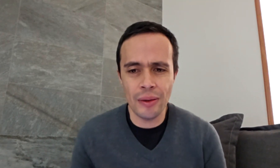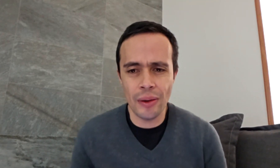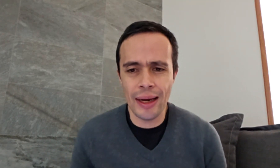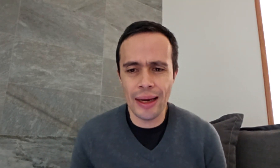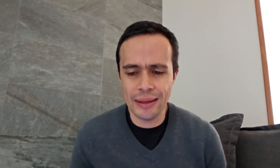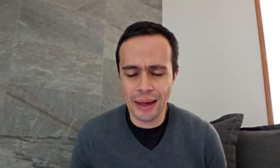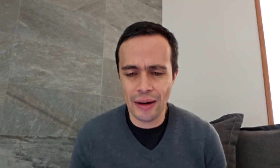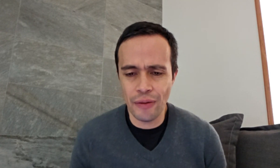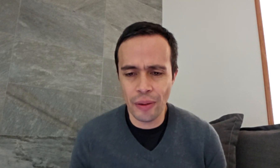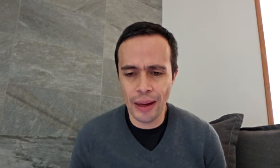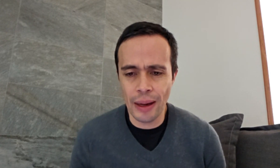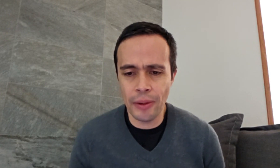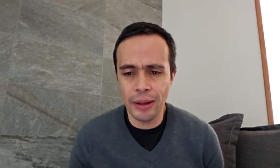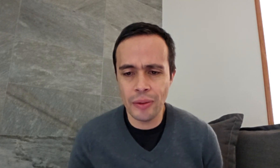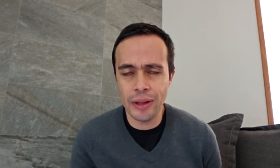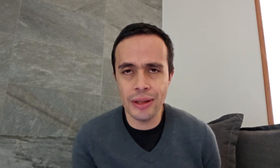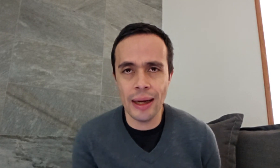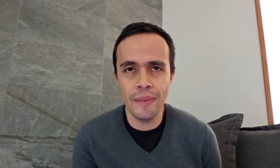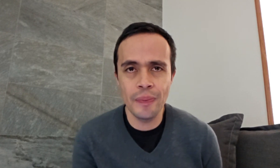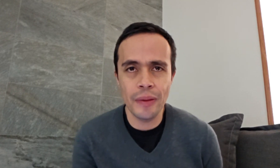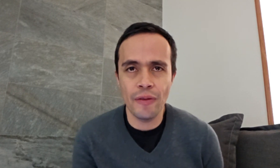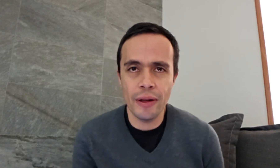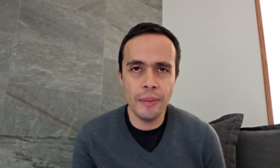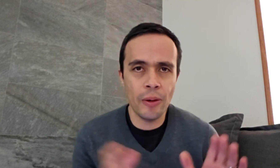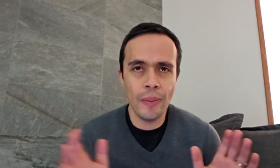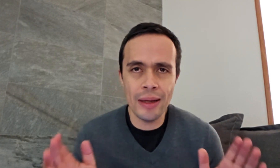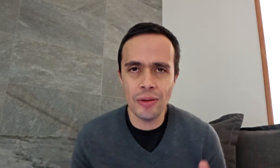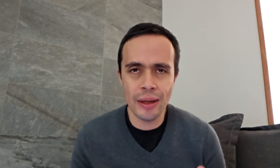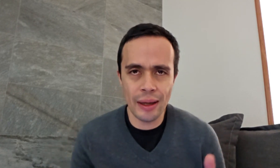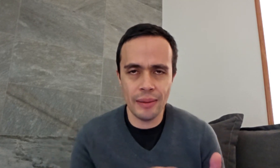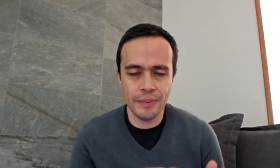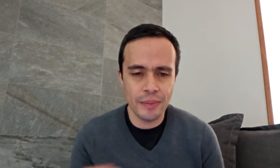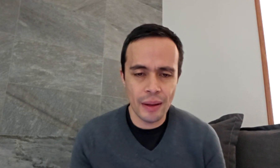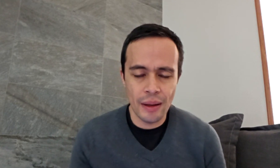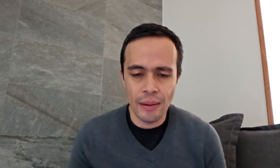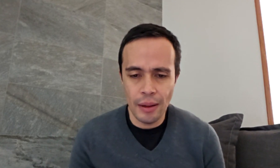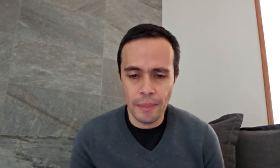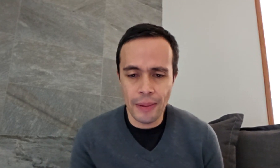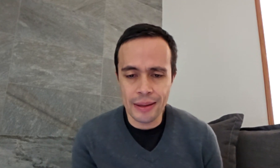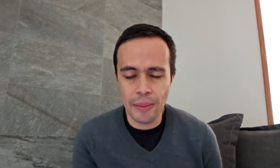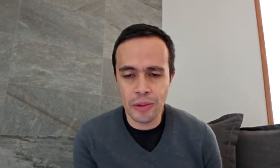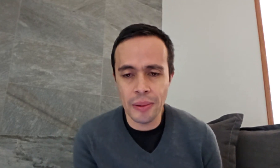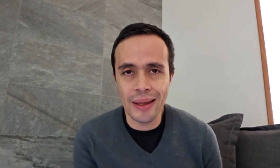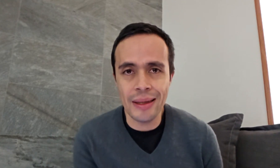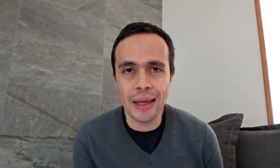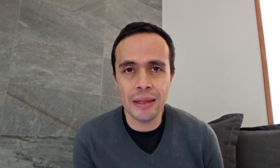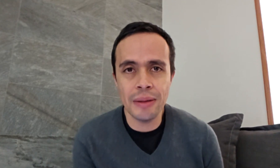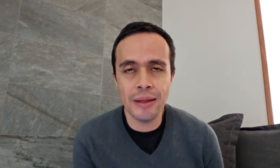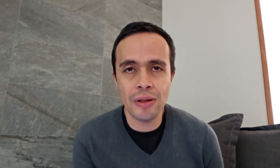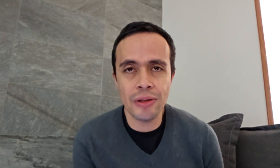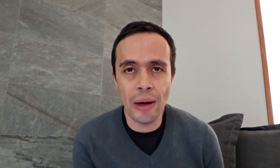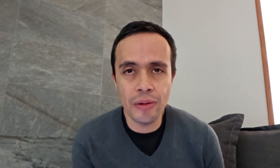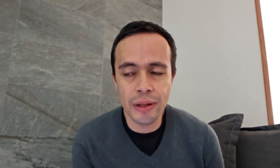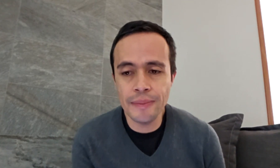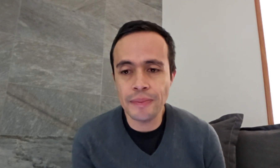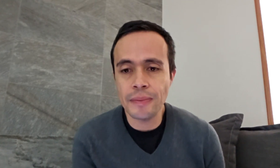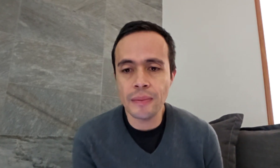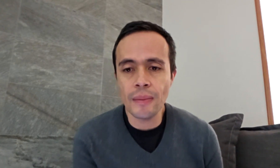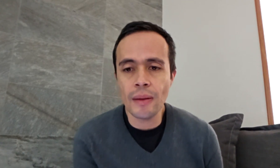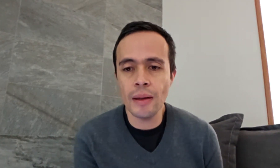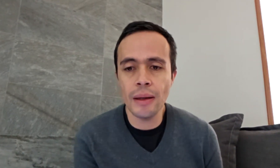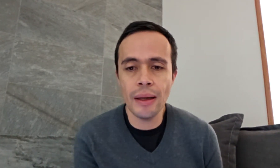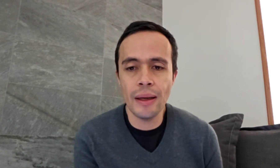que cuando él hace la reforma al Poder Judicial, fue de un plumazo que pasamos de 26 ministros a